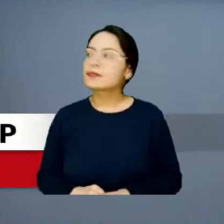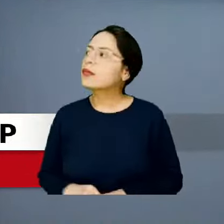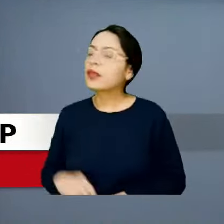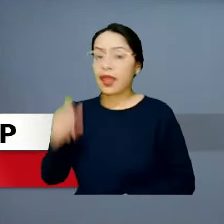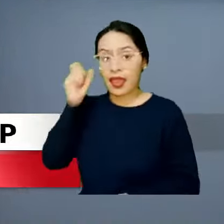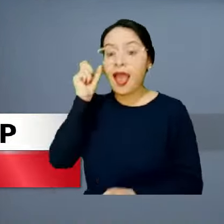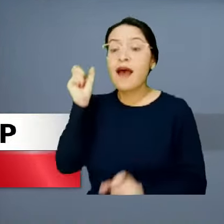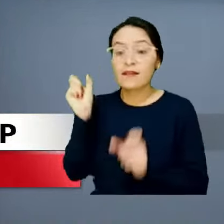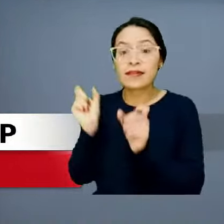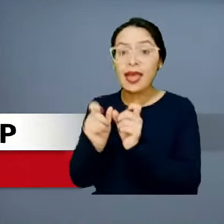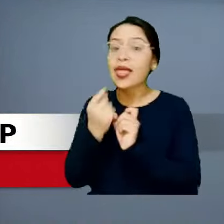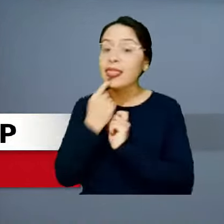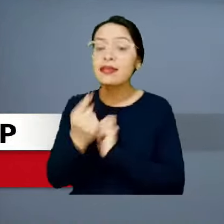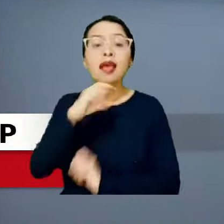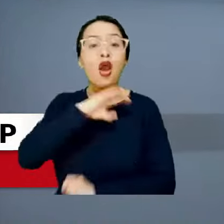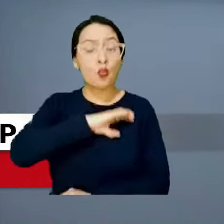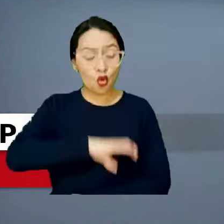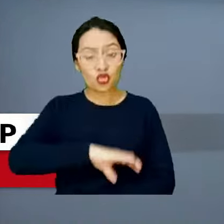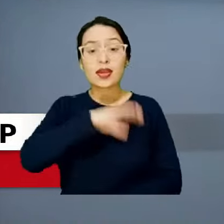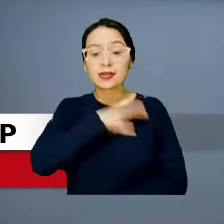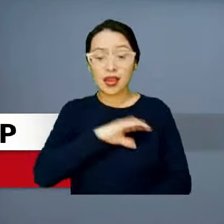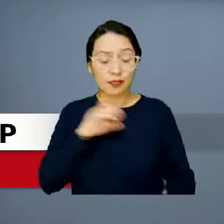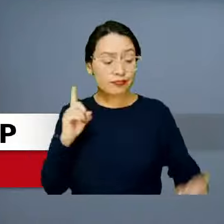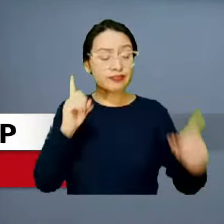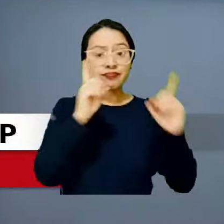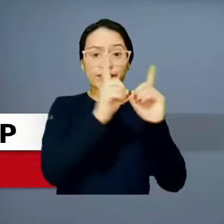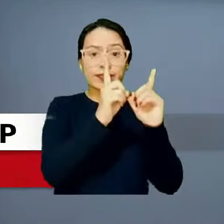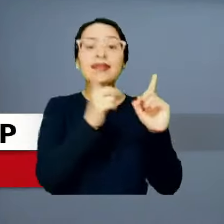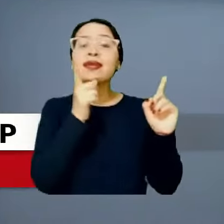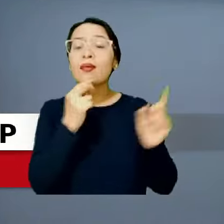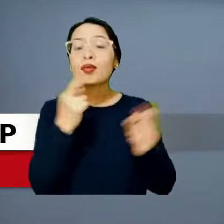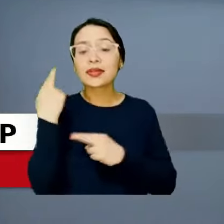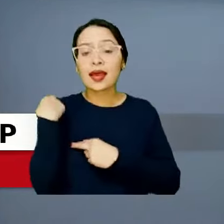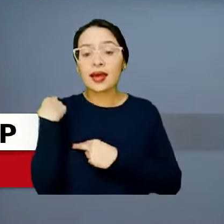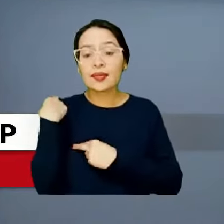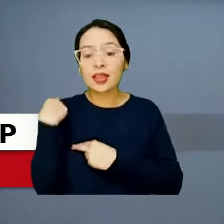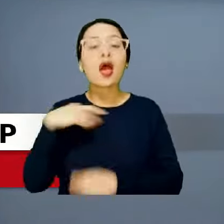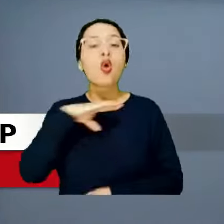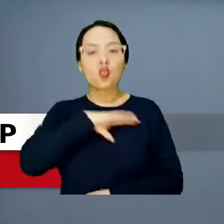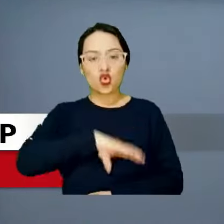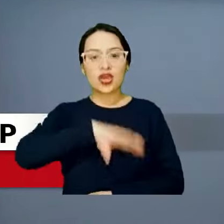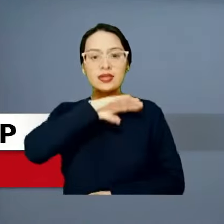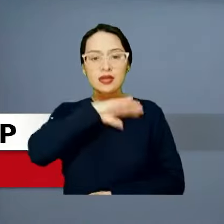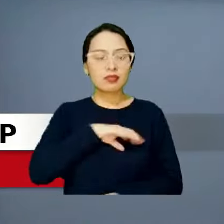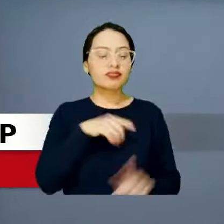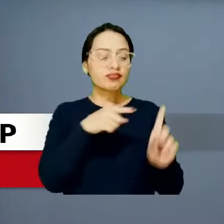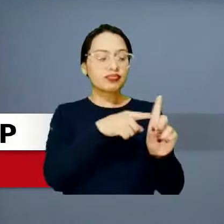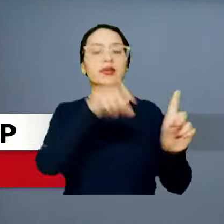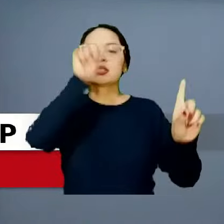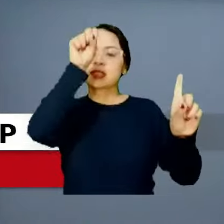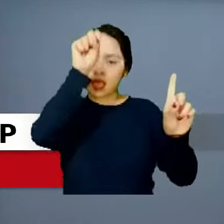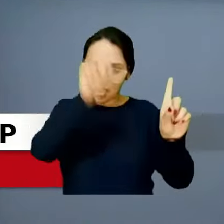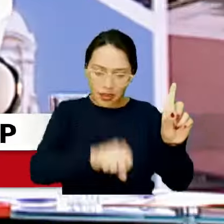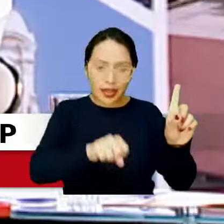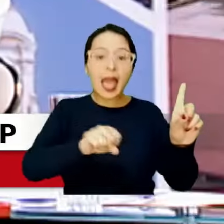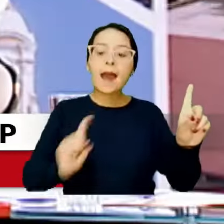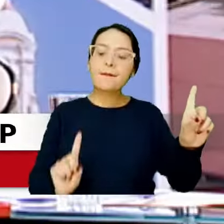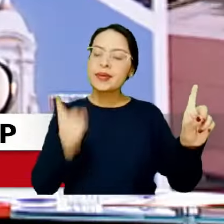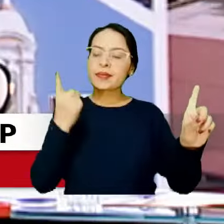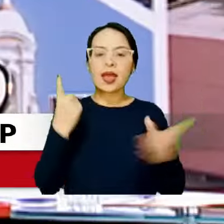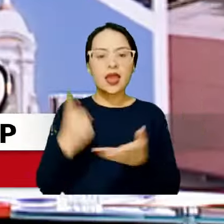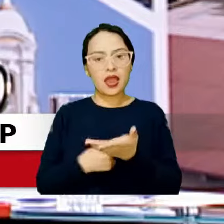en la Municipalidad de Cuenca y es por un funcionario municipal. Eso está totalmente aclarado. Que el acto, que el supuesto acto